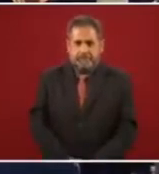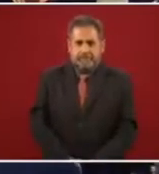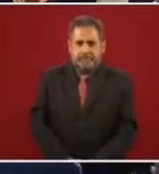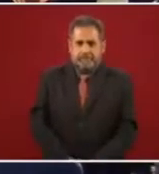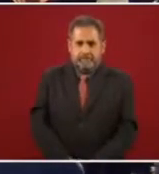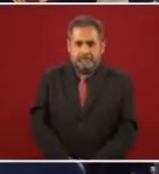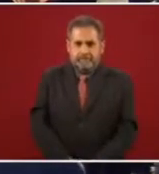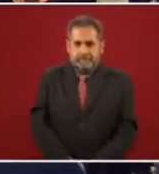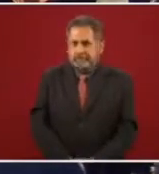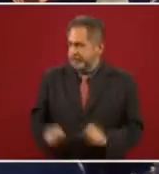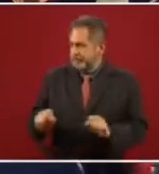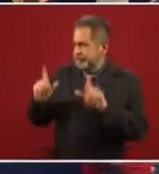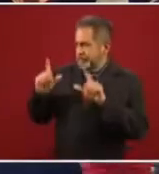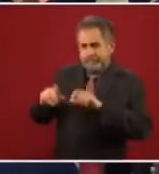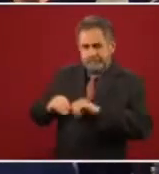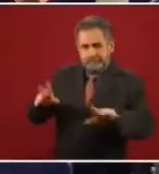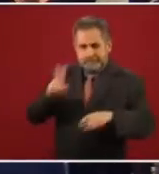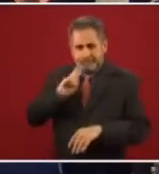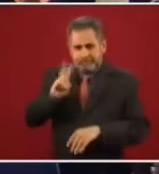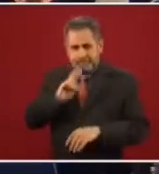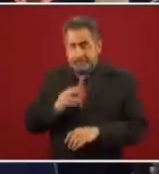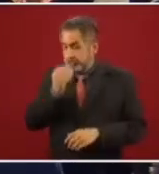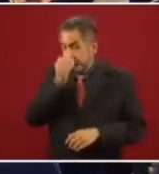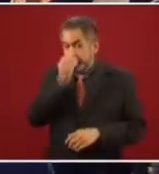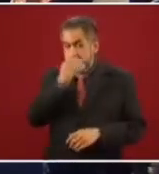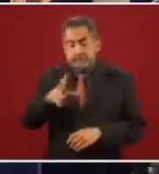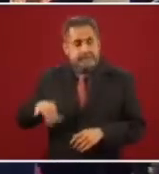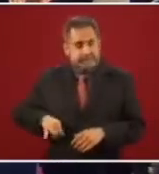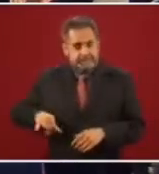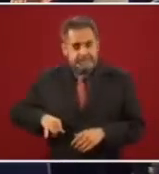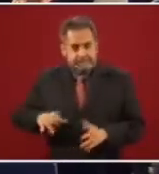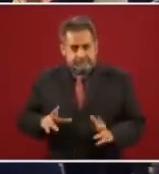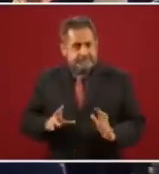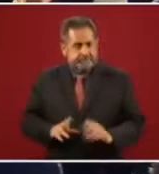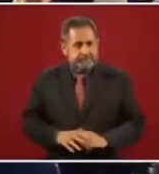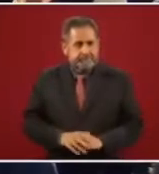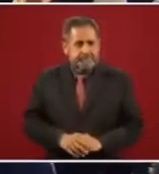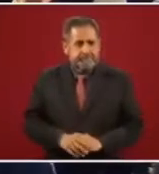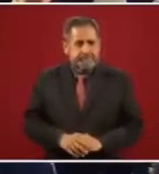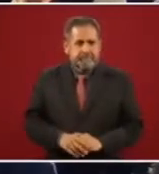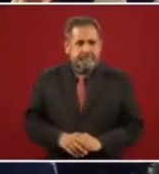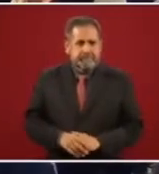¿No lo podemos subir a la pantalla? Que es muy interesante esto.